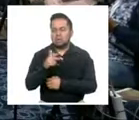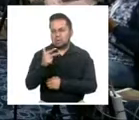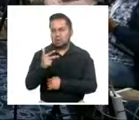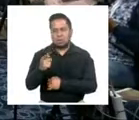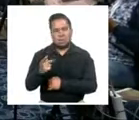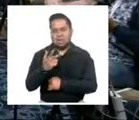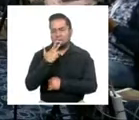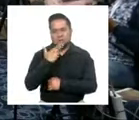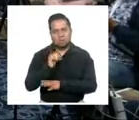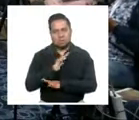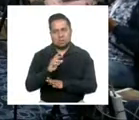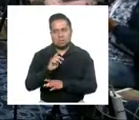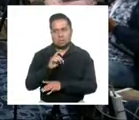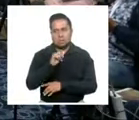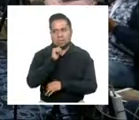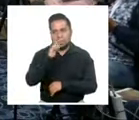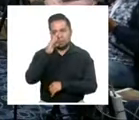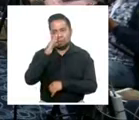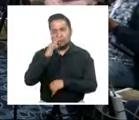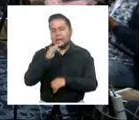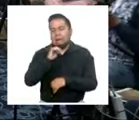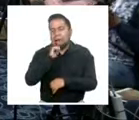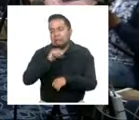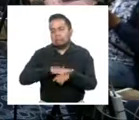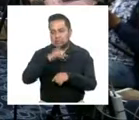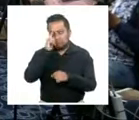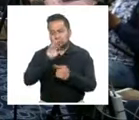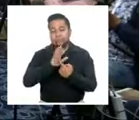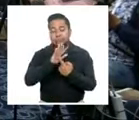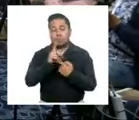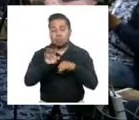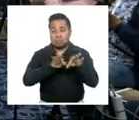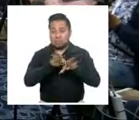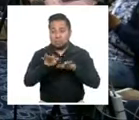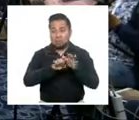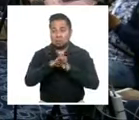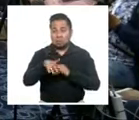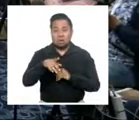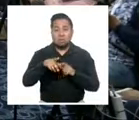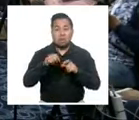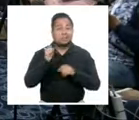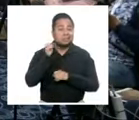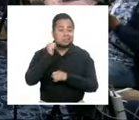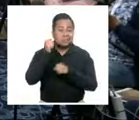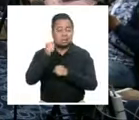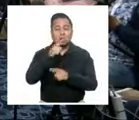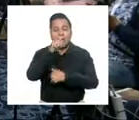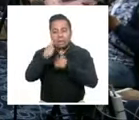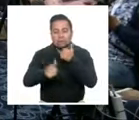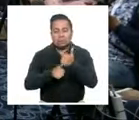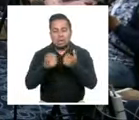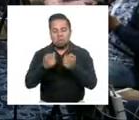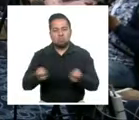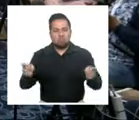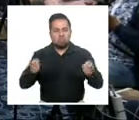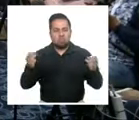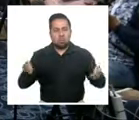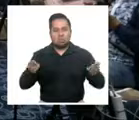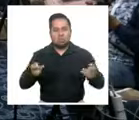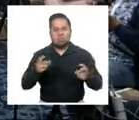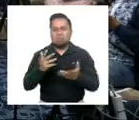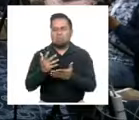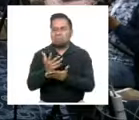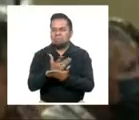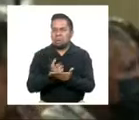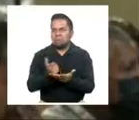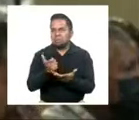está obsoleta. Nada más para ponerle una muestra, gobernador, un trabajador sindicalizado que es auxiliar de nuestros músicos gana